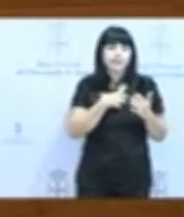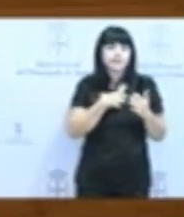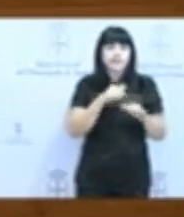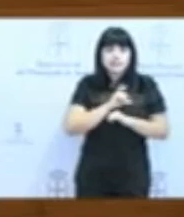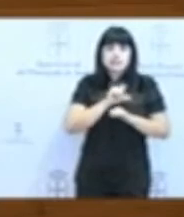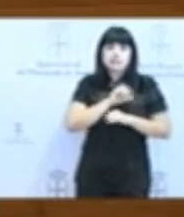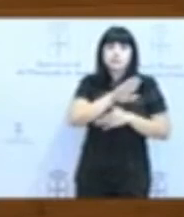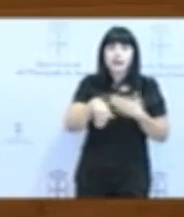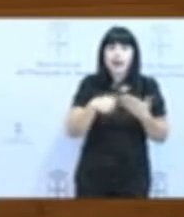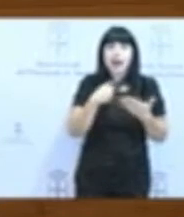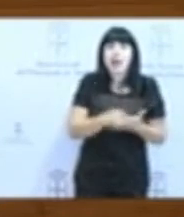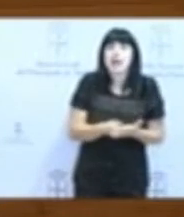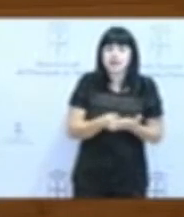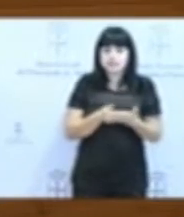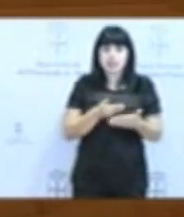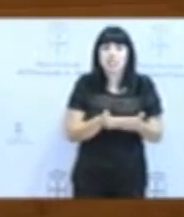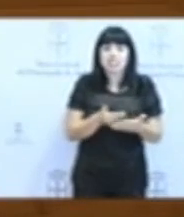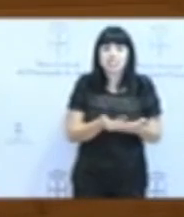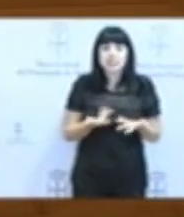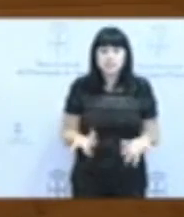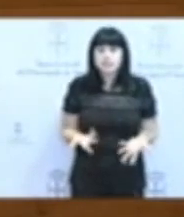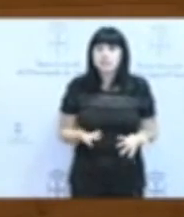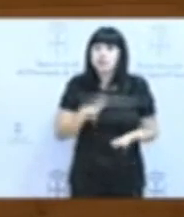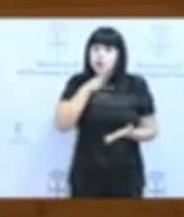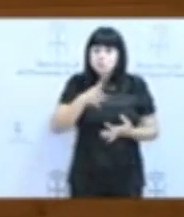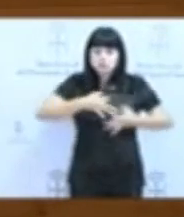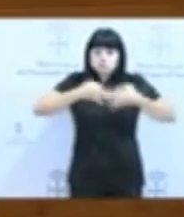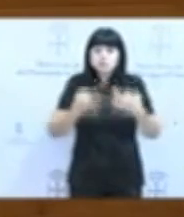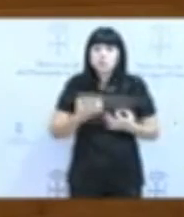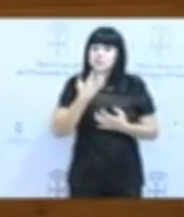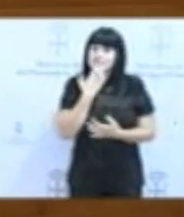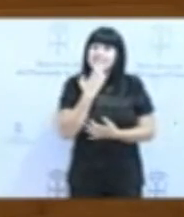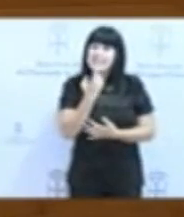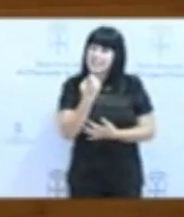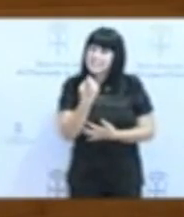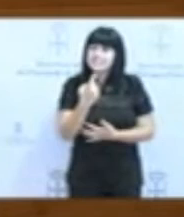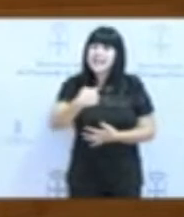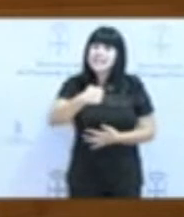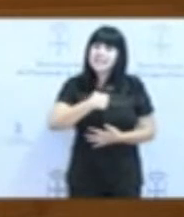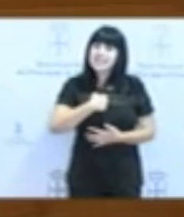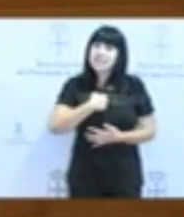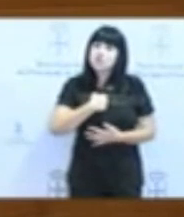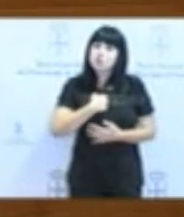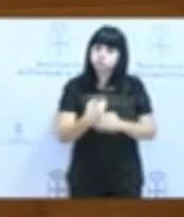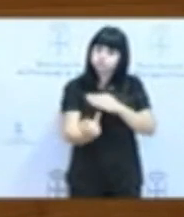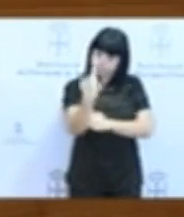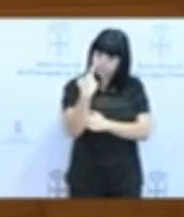otra cosa. Porque se lo aseguro, si llegado el caso hace falta que yo dé un corte de manga,